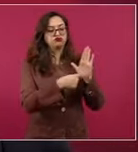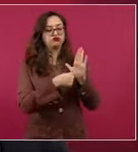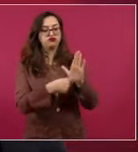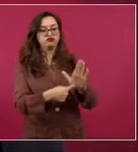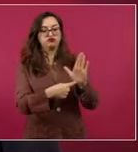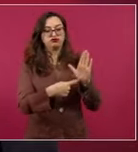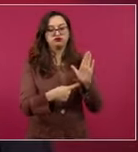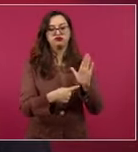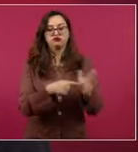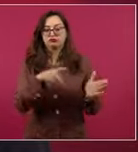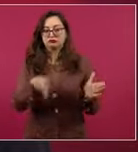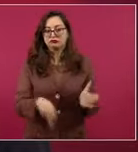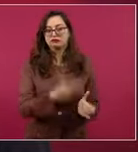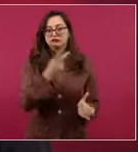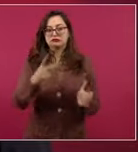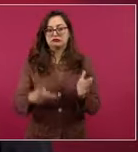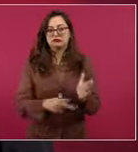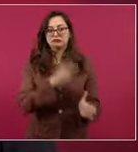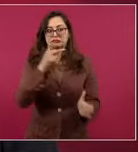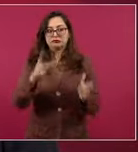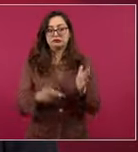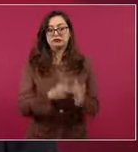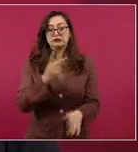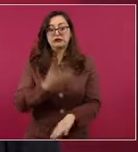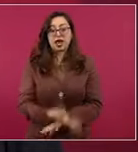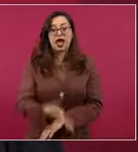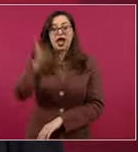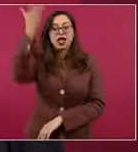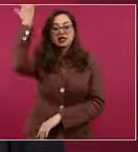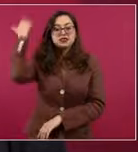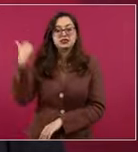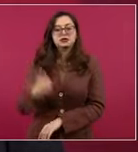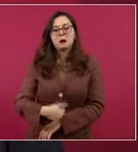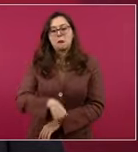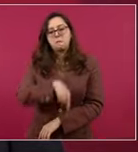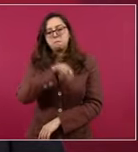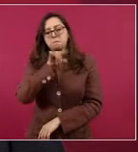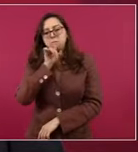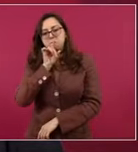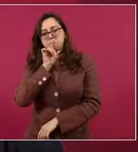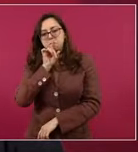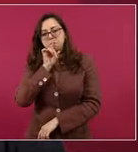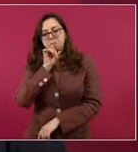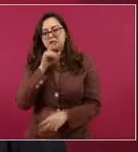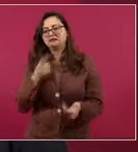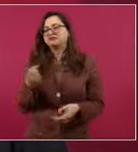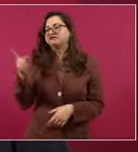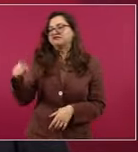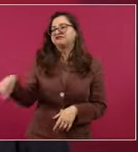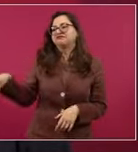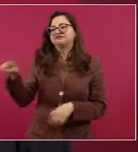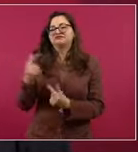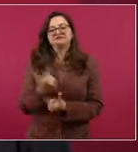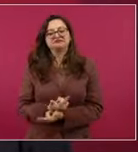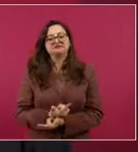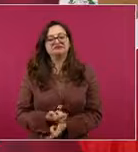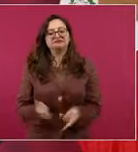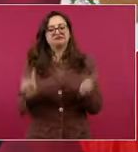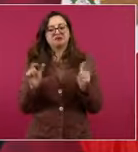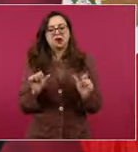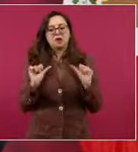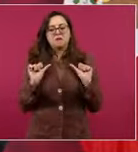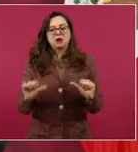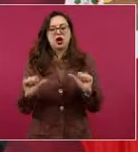tocaban, por eso en la impunidad hacían lo que querían. Hay un